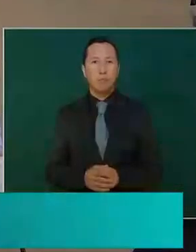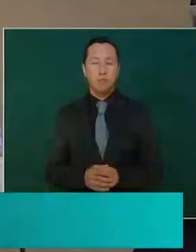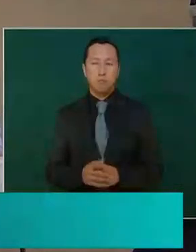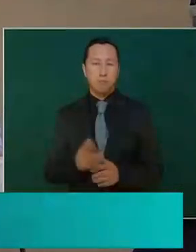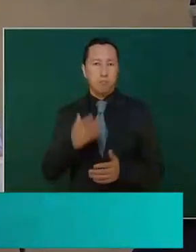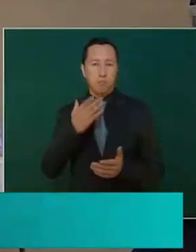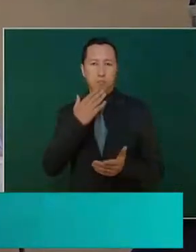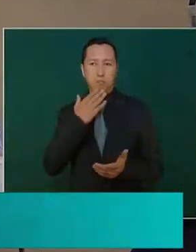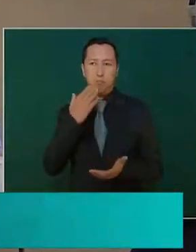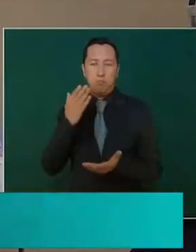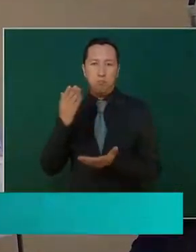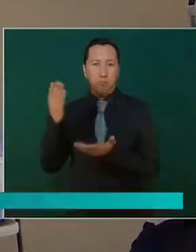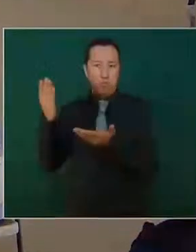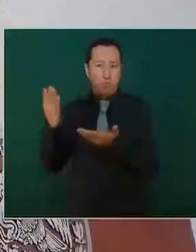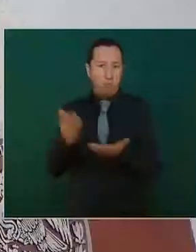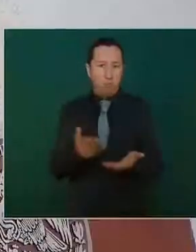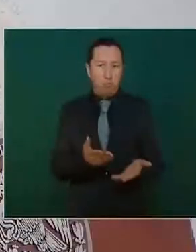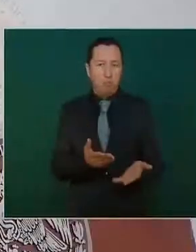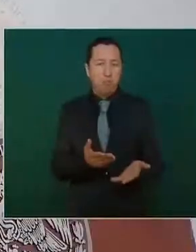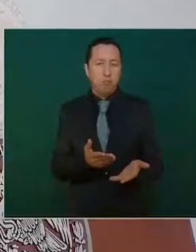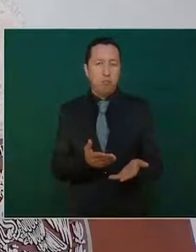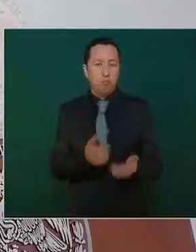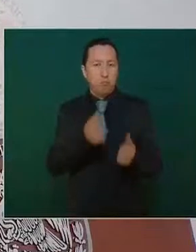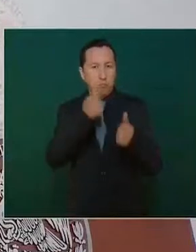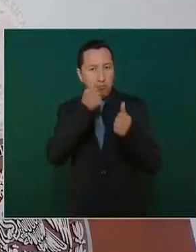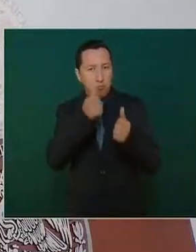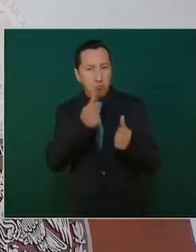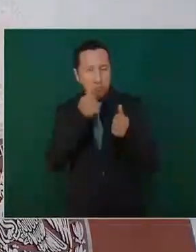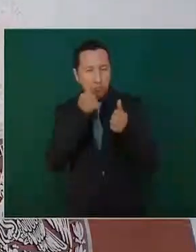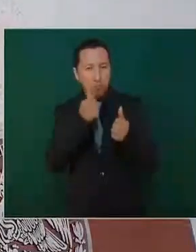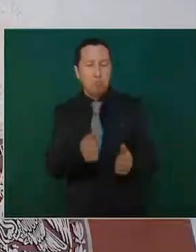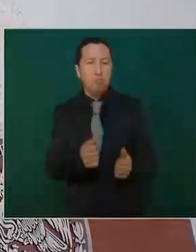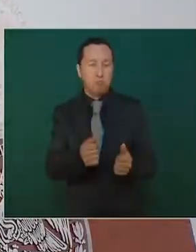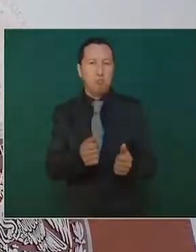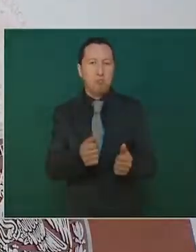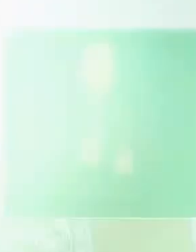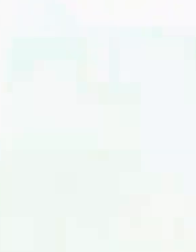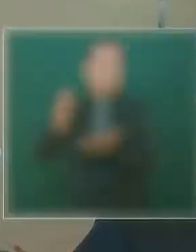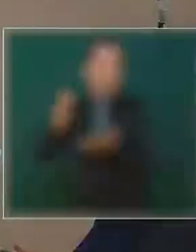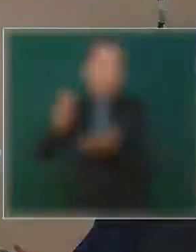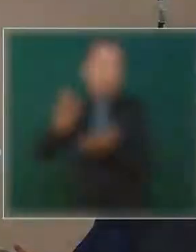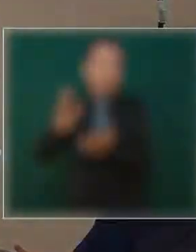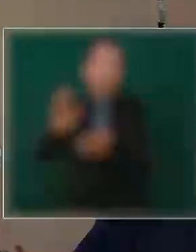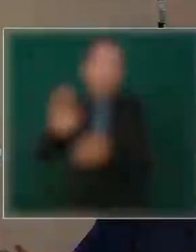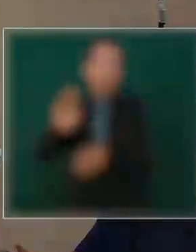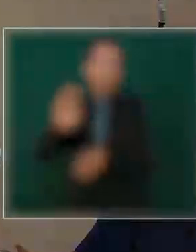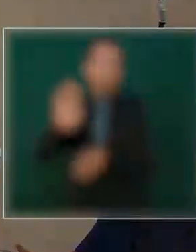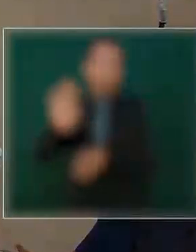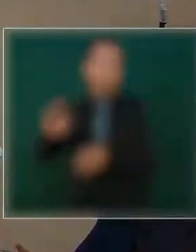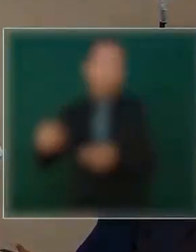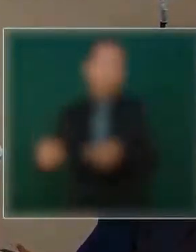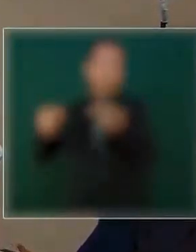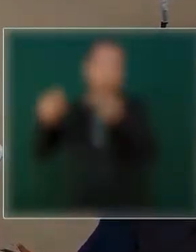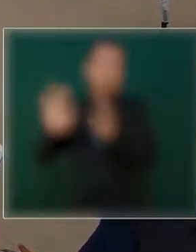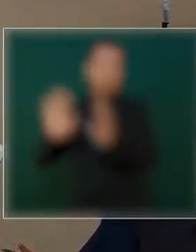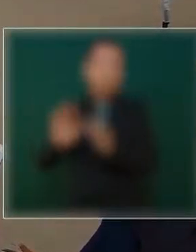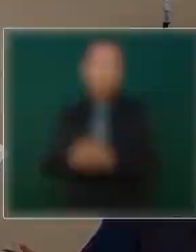bienvenidos a México y aquí los vamos a cuidar. Canal